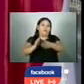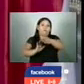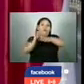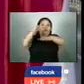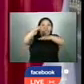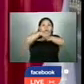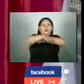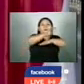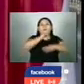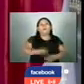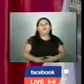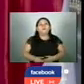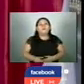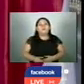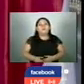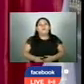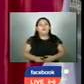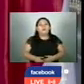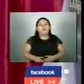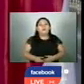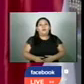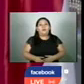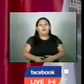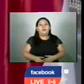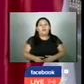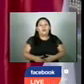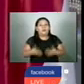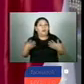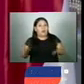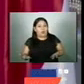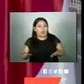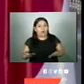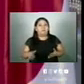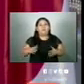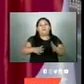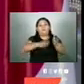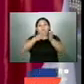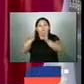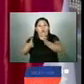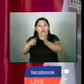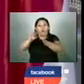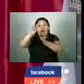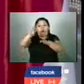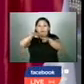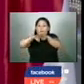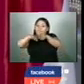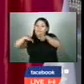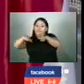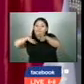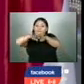Quelepa. Y vamos a hacer dos pasos a nivel más